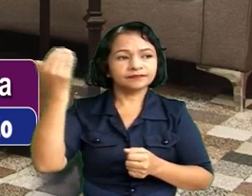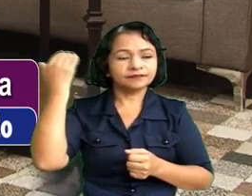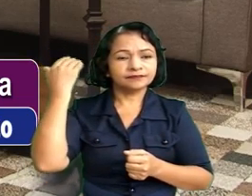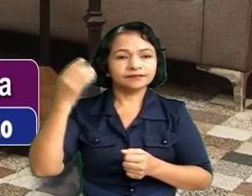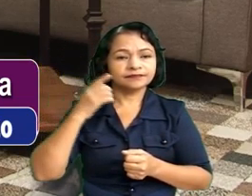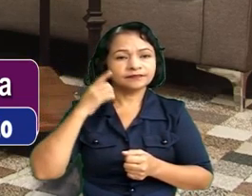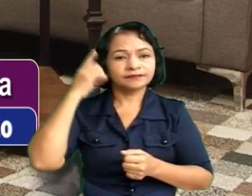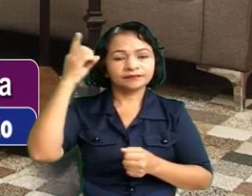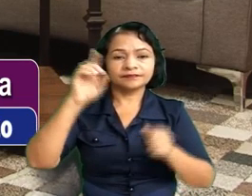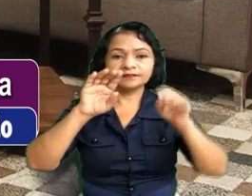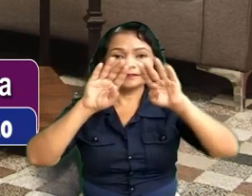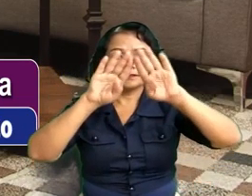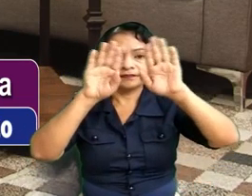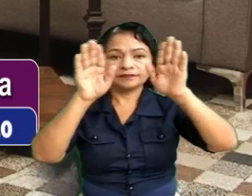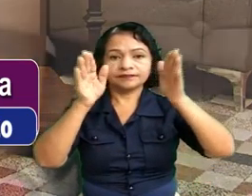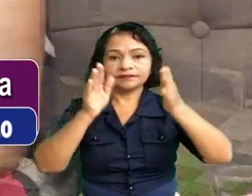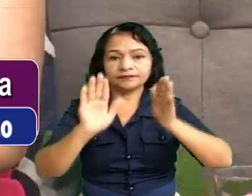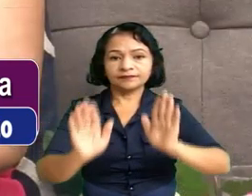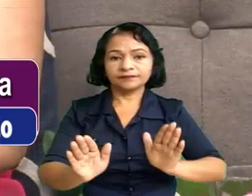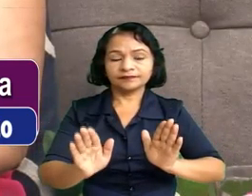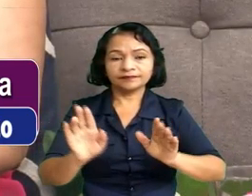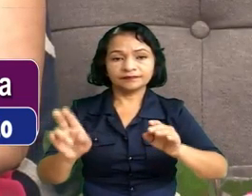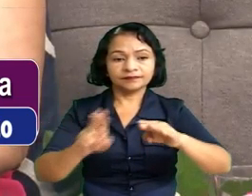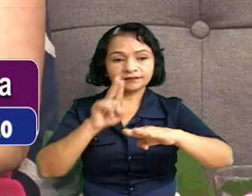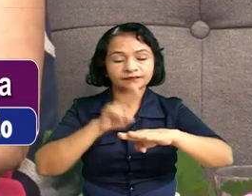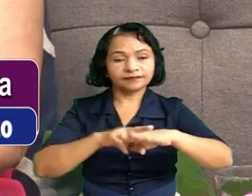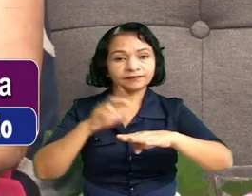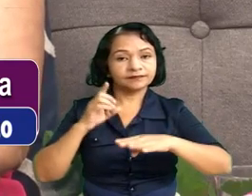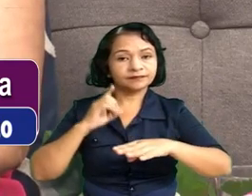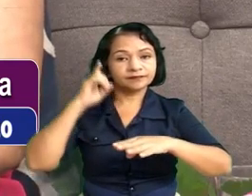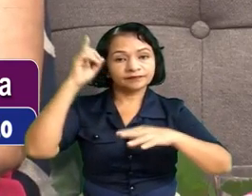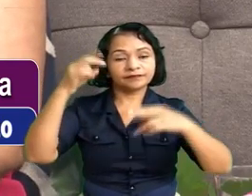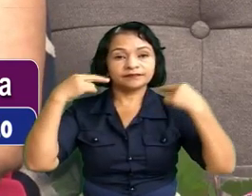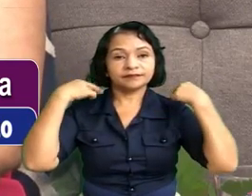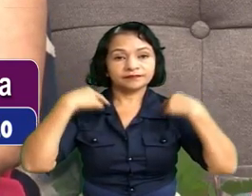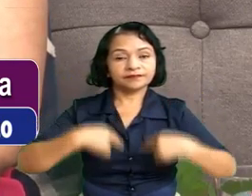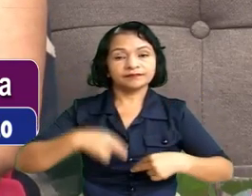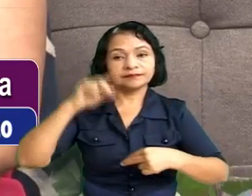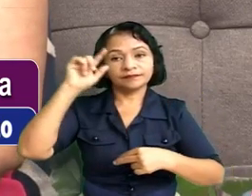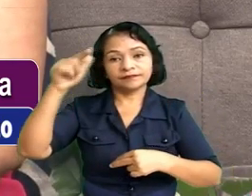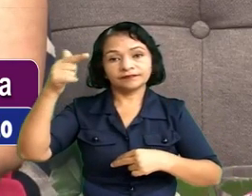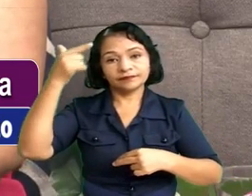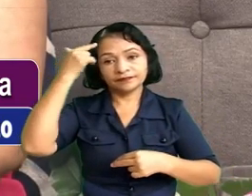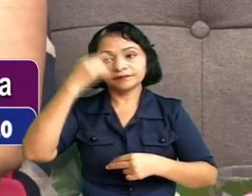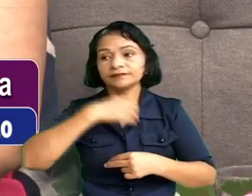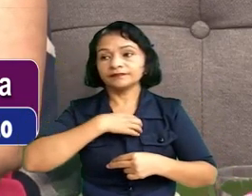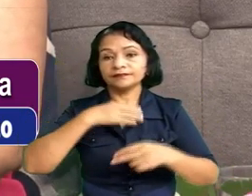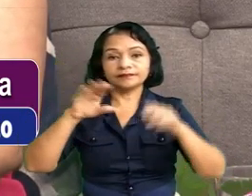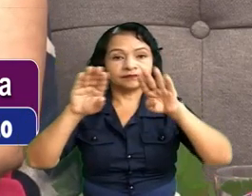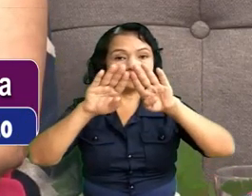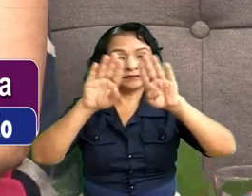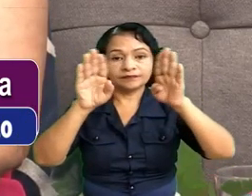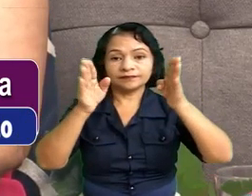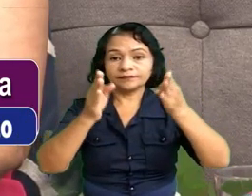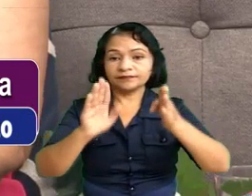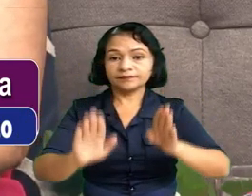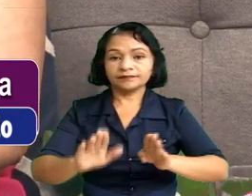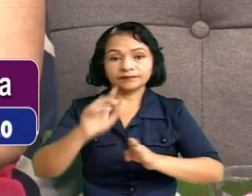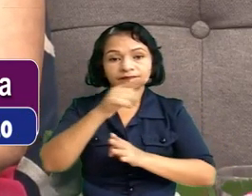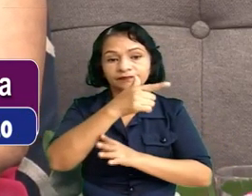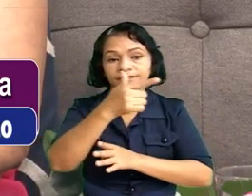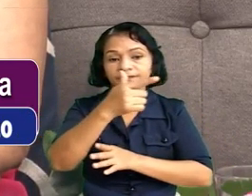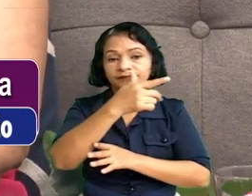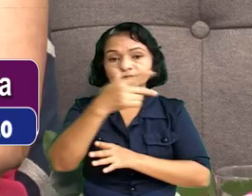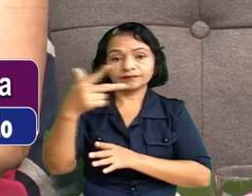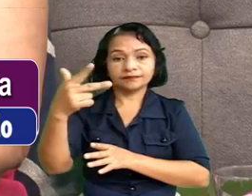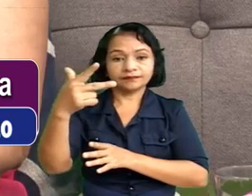nosotras las mujeres. Pero si vas al Plan Nacional de Desarrollo Humano de nuestro gobierno, las mujeres tienen ahí 7, 8